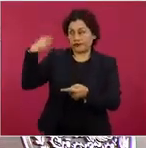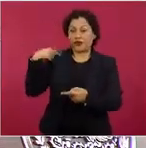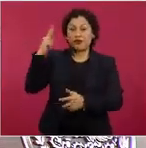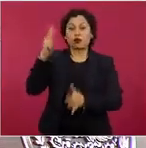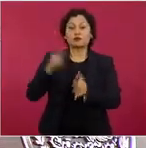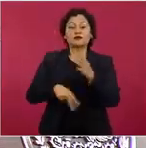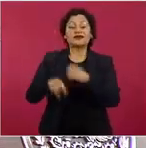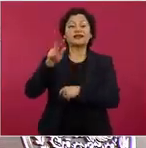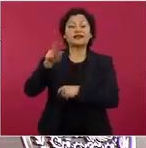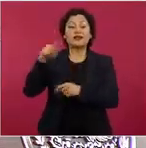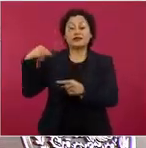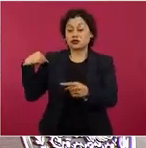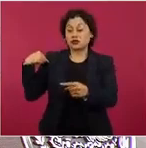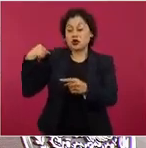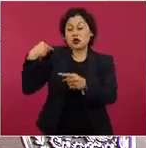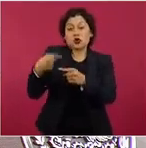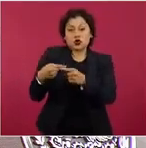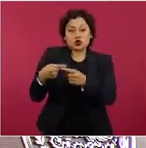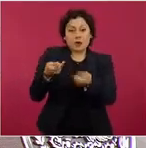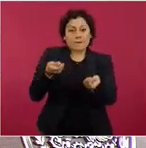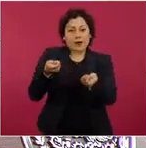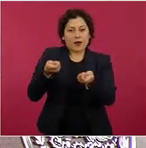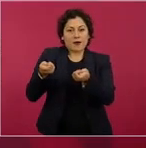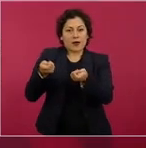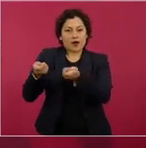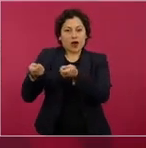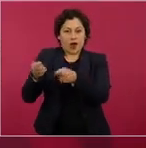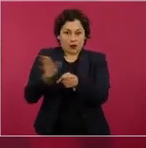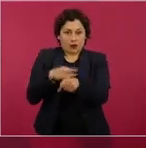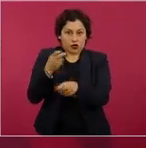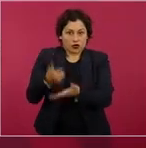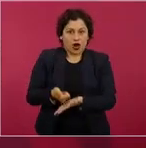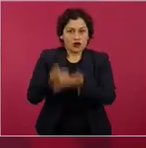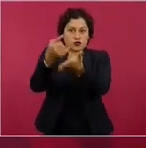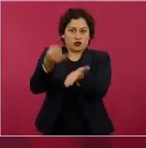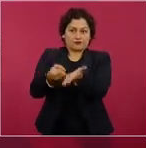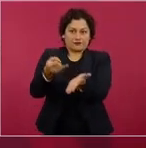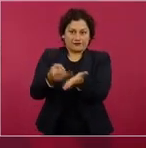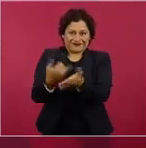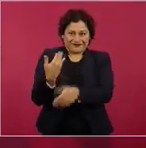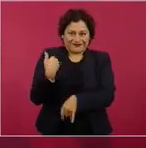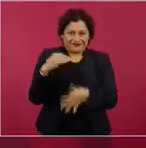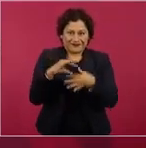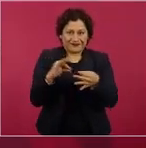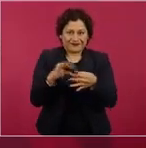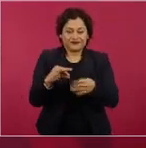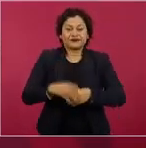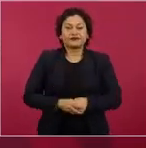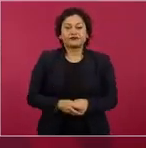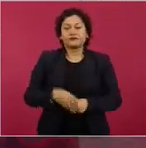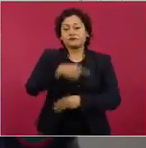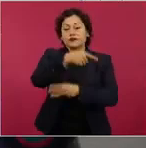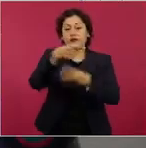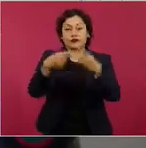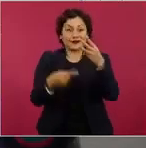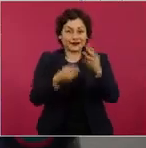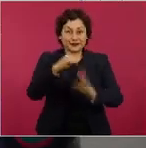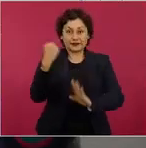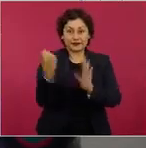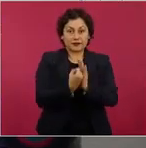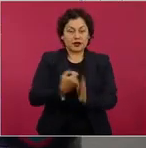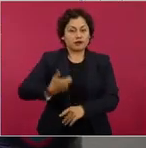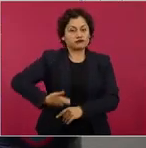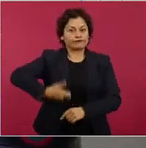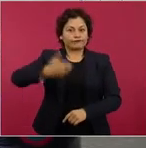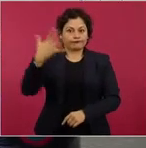solo aplicarle la inflación, por eso el incentivo fiscal que aquí se explica con detalle. Las tres marcas que dieron más caro y que lo